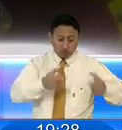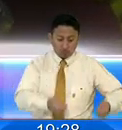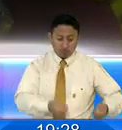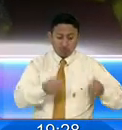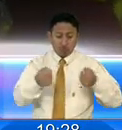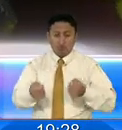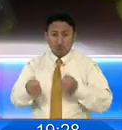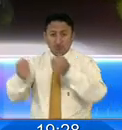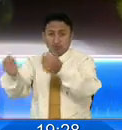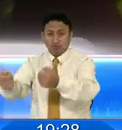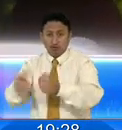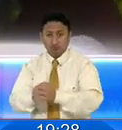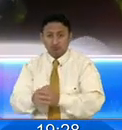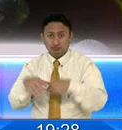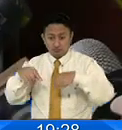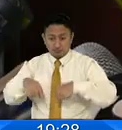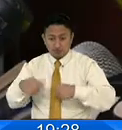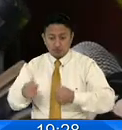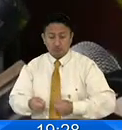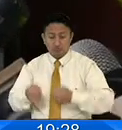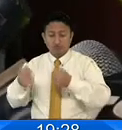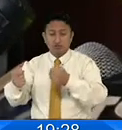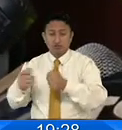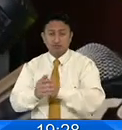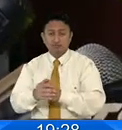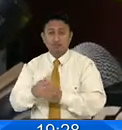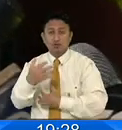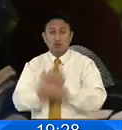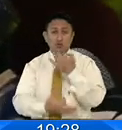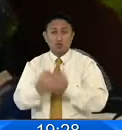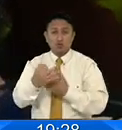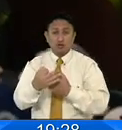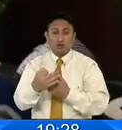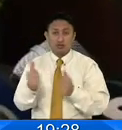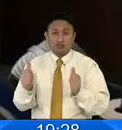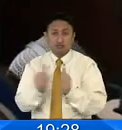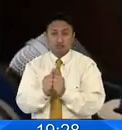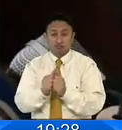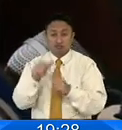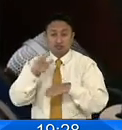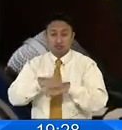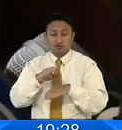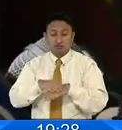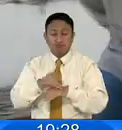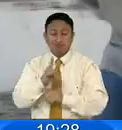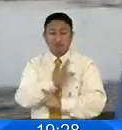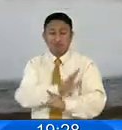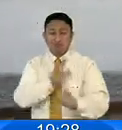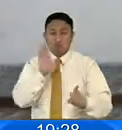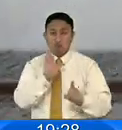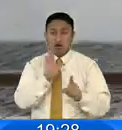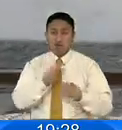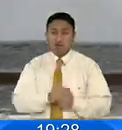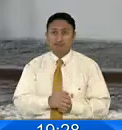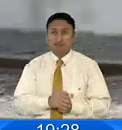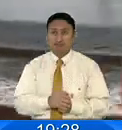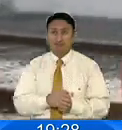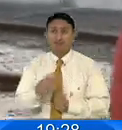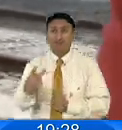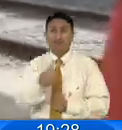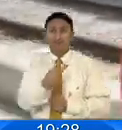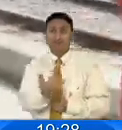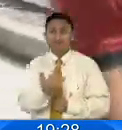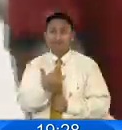contacto y ya se calificó tanto con la señora jueza con él por el delito de intimidación. Los retenidos serán